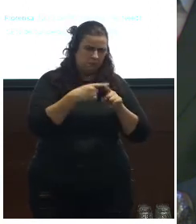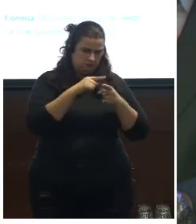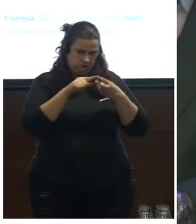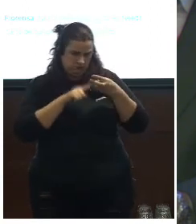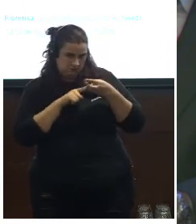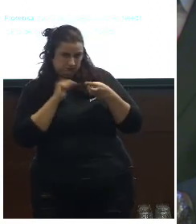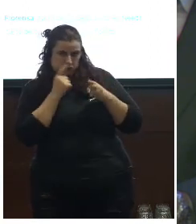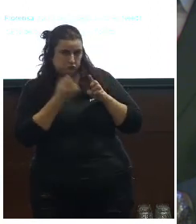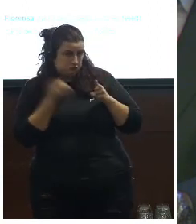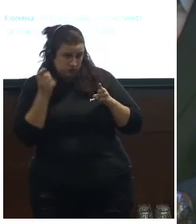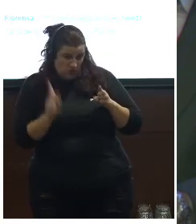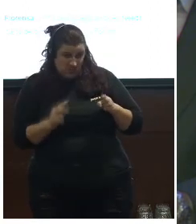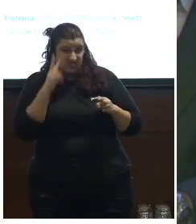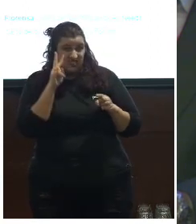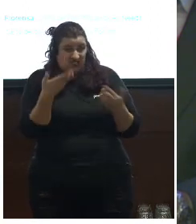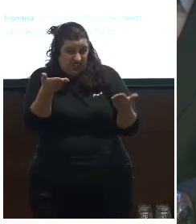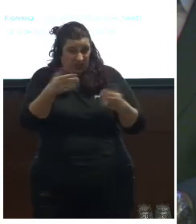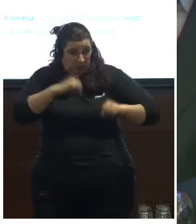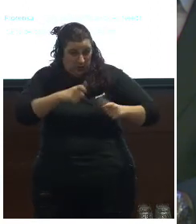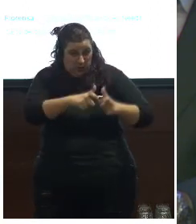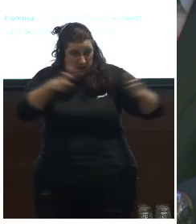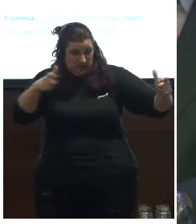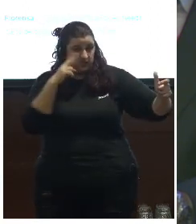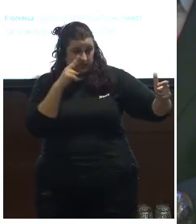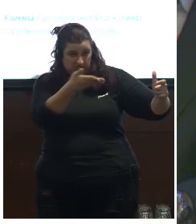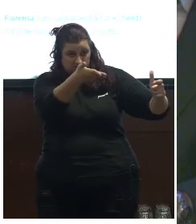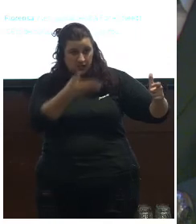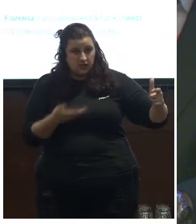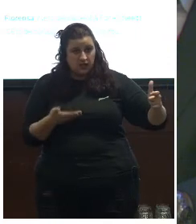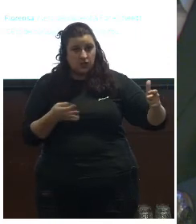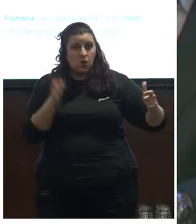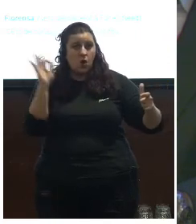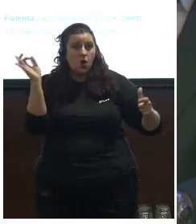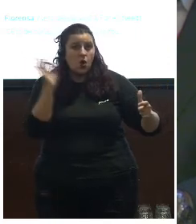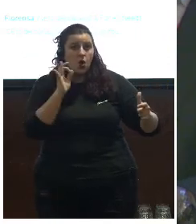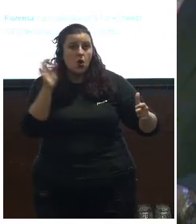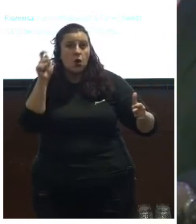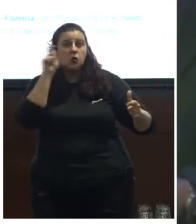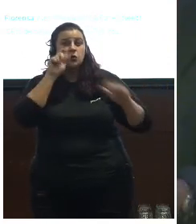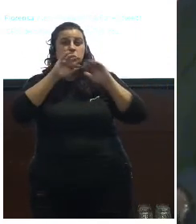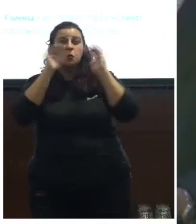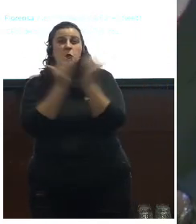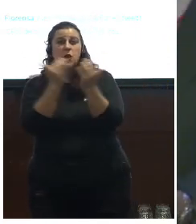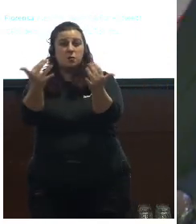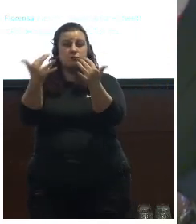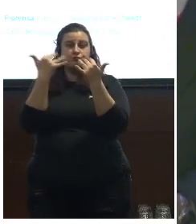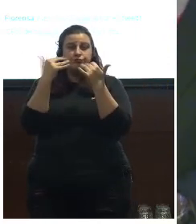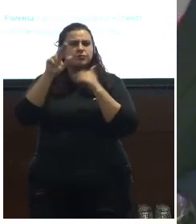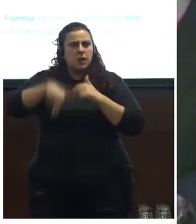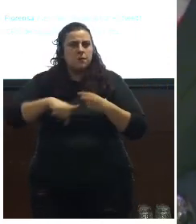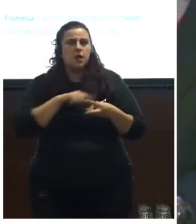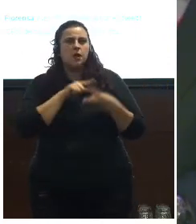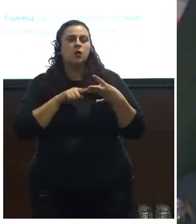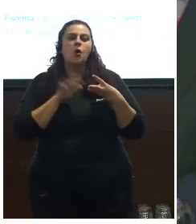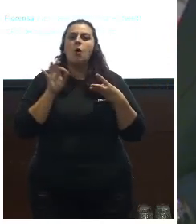secretos de Estado, ¿no? El envejecimiento de la población, el crecimiento exponencial en los próximos años del turismo mundial y cómo hay un